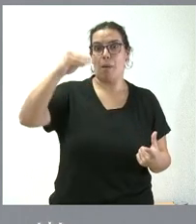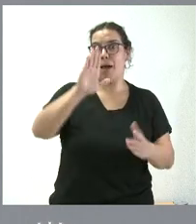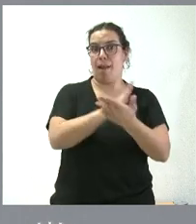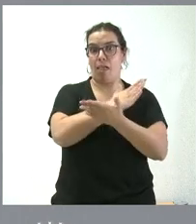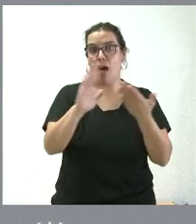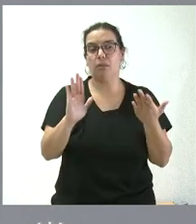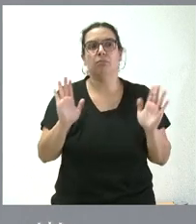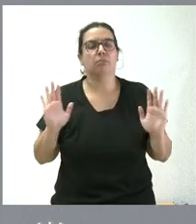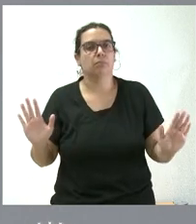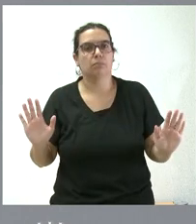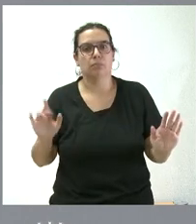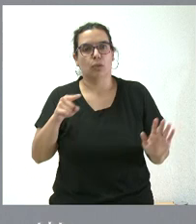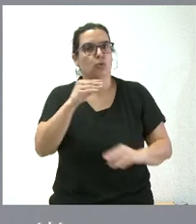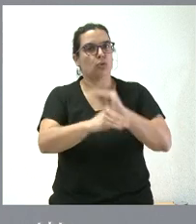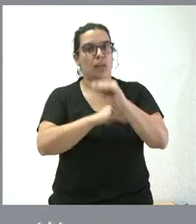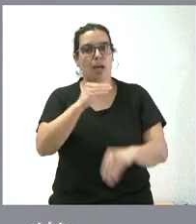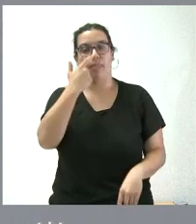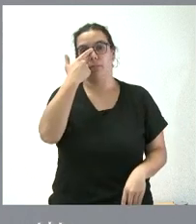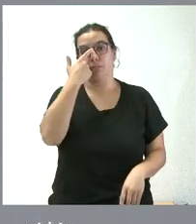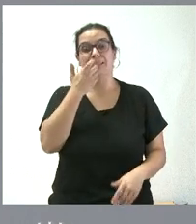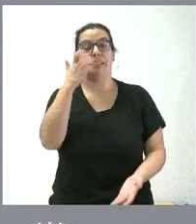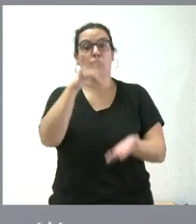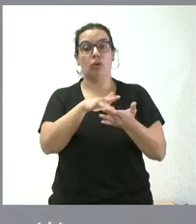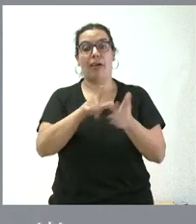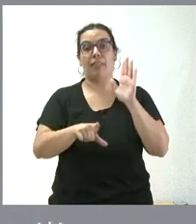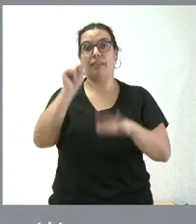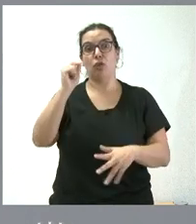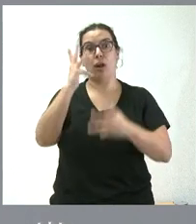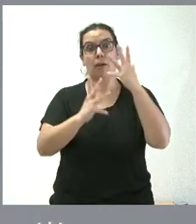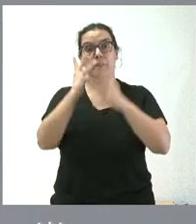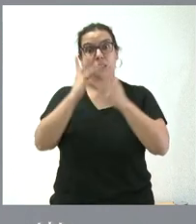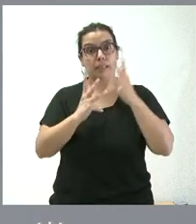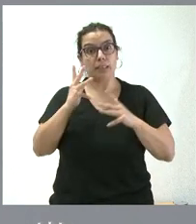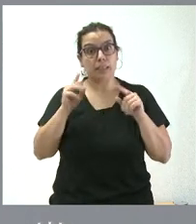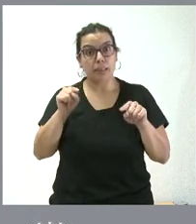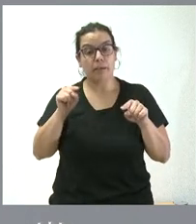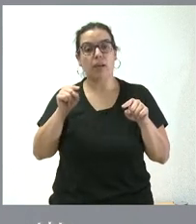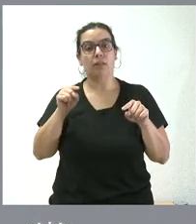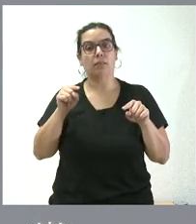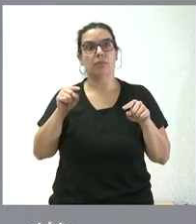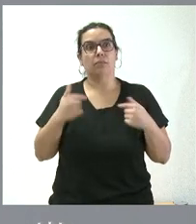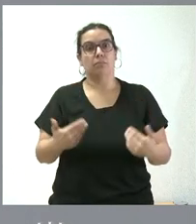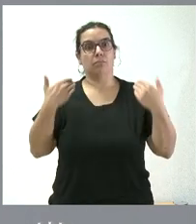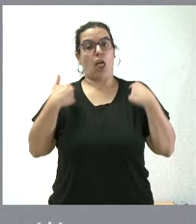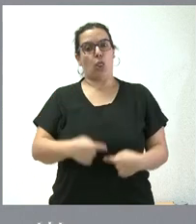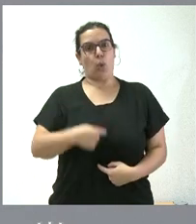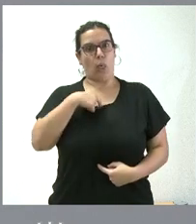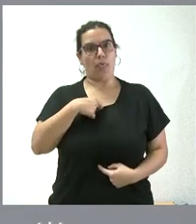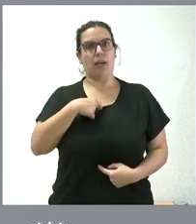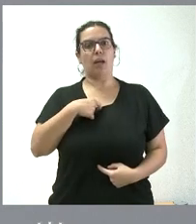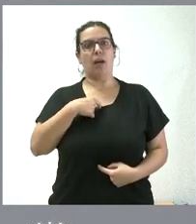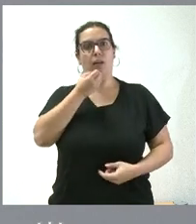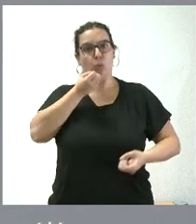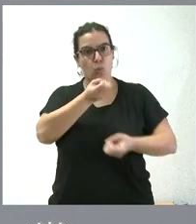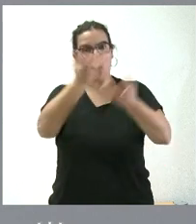a actúa cuando hay una decisión administrativa se da cuenta a la ciudadanía se somete al control